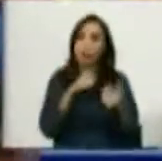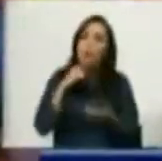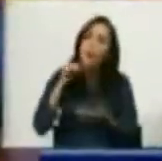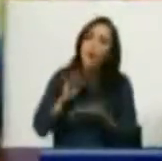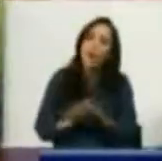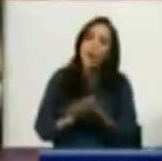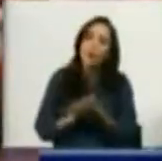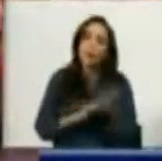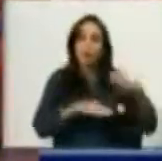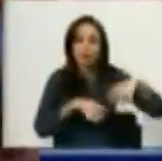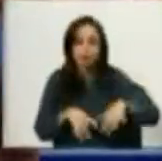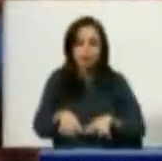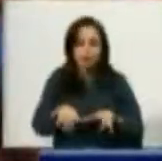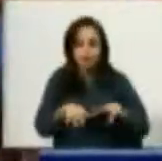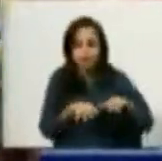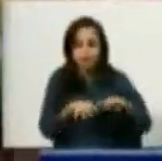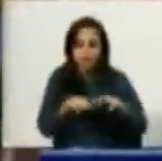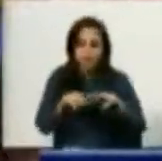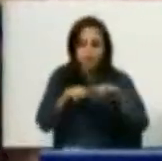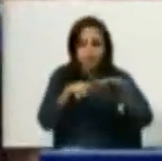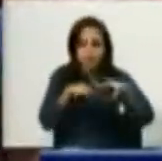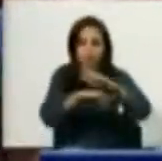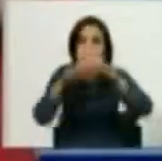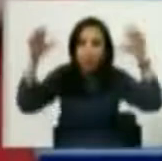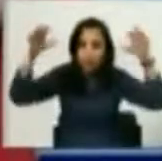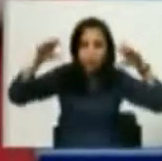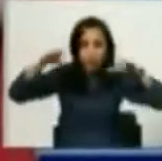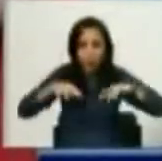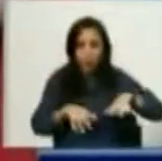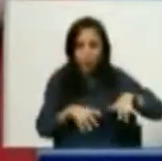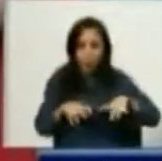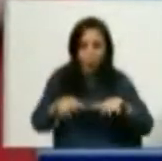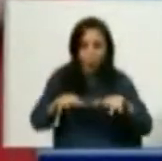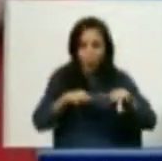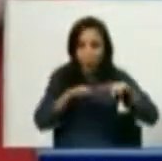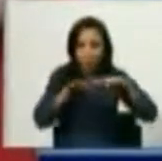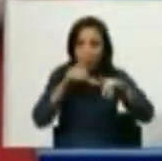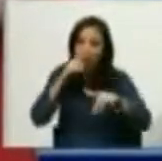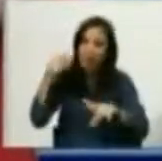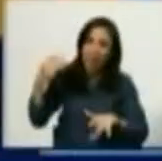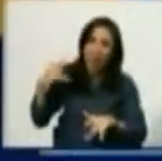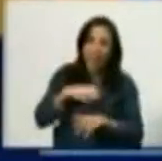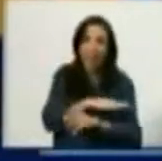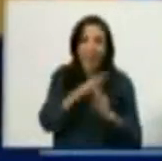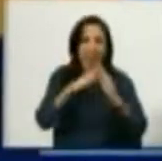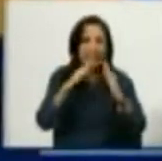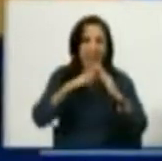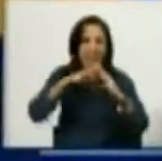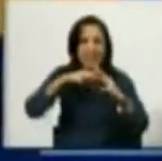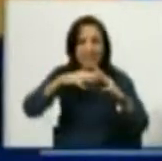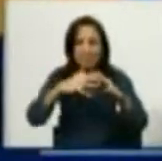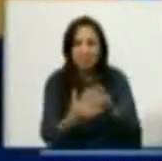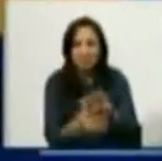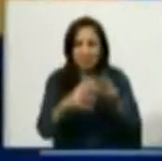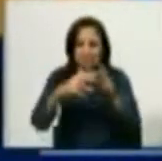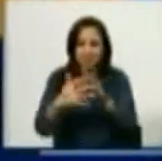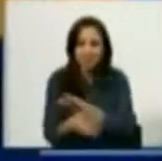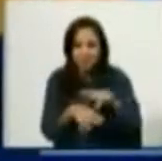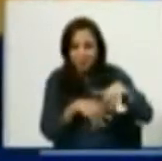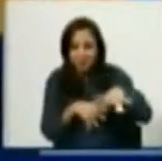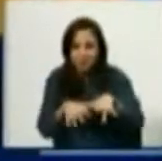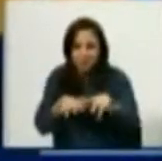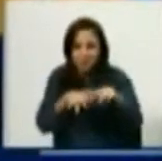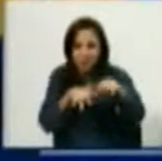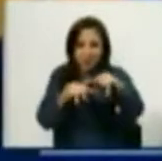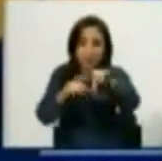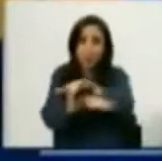aquella tragedia pero en estos doce años el pueblo de Vargas ha demostrado de lo que es capaz de